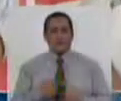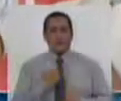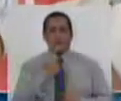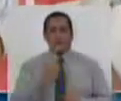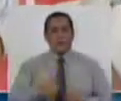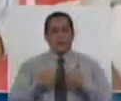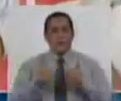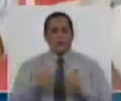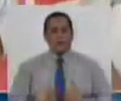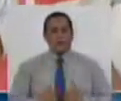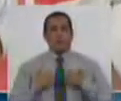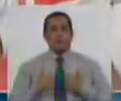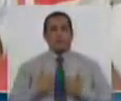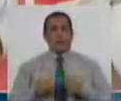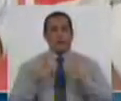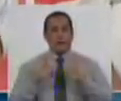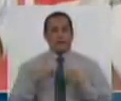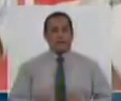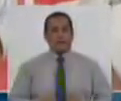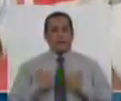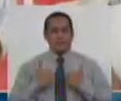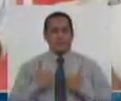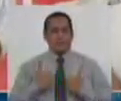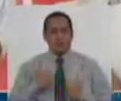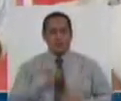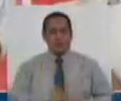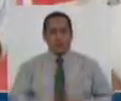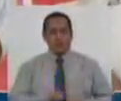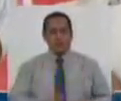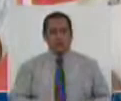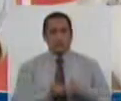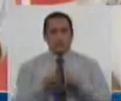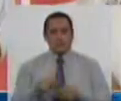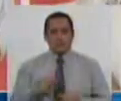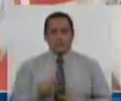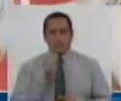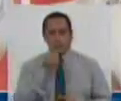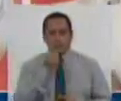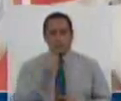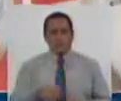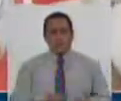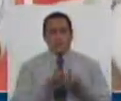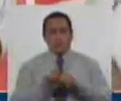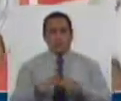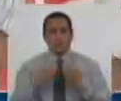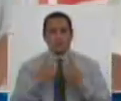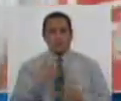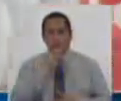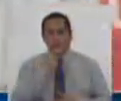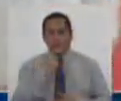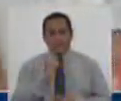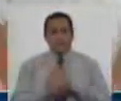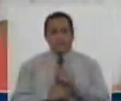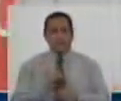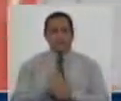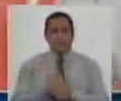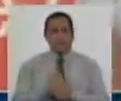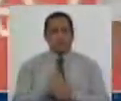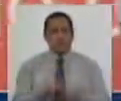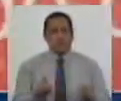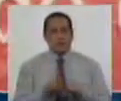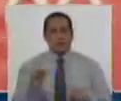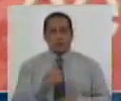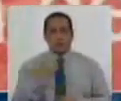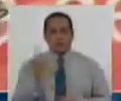buen vivir, lo que es la calidad de vida de nuestros hijos, lo que es su alimentación. Por eso es que a partir de diciembre de este año, todos